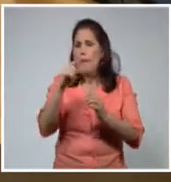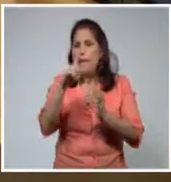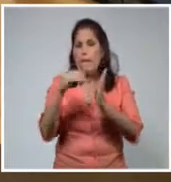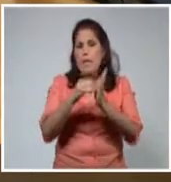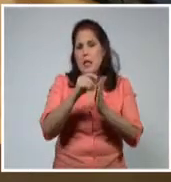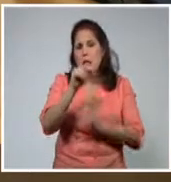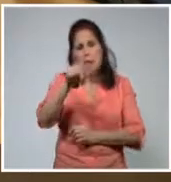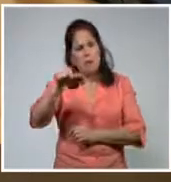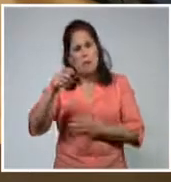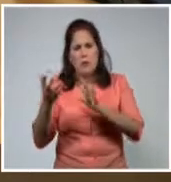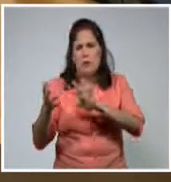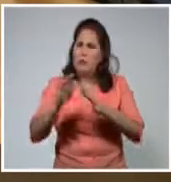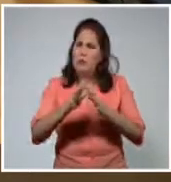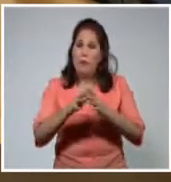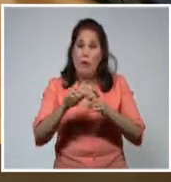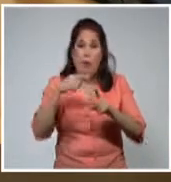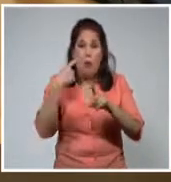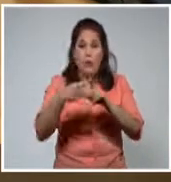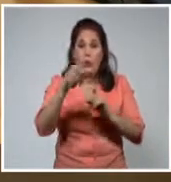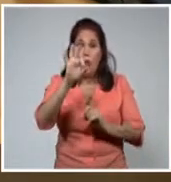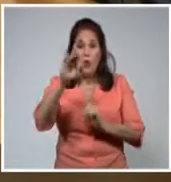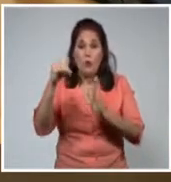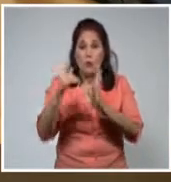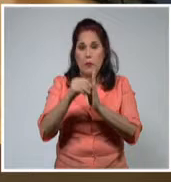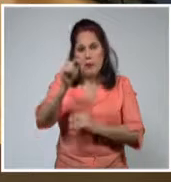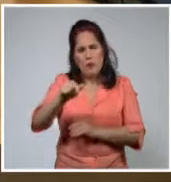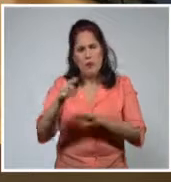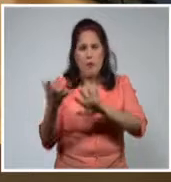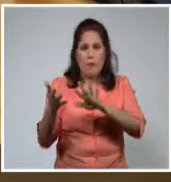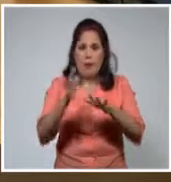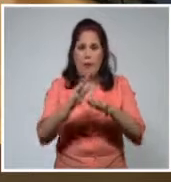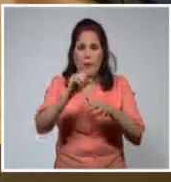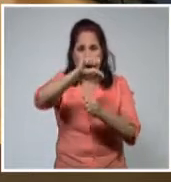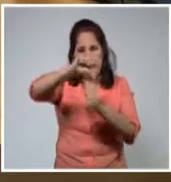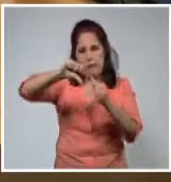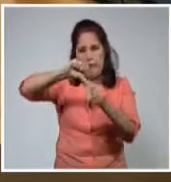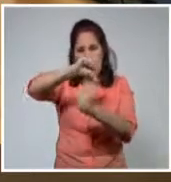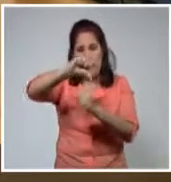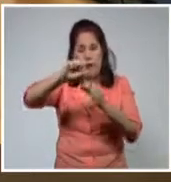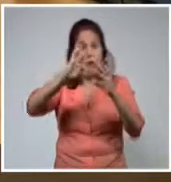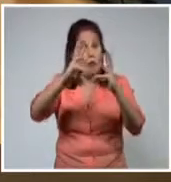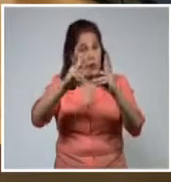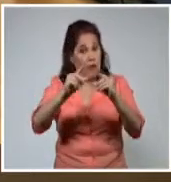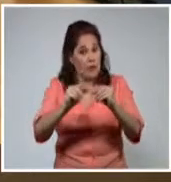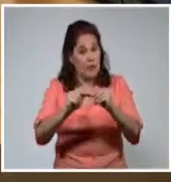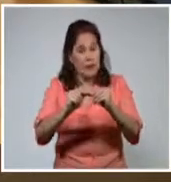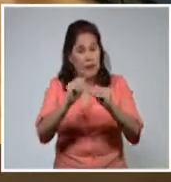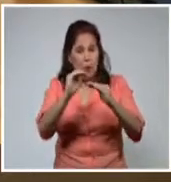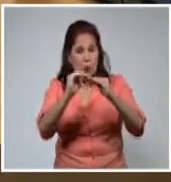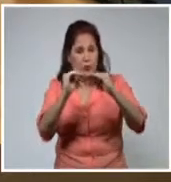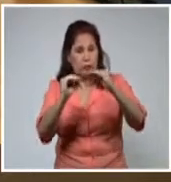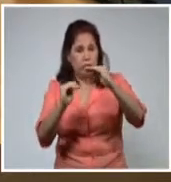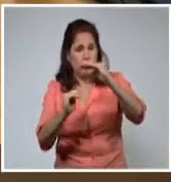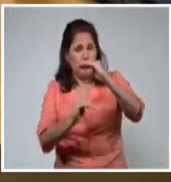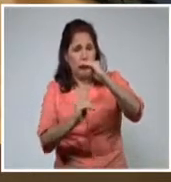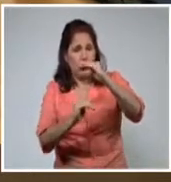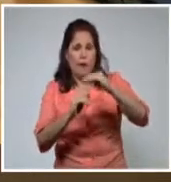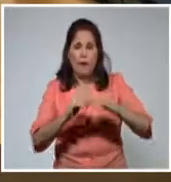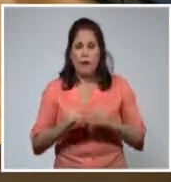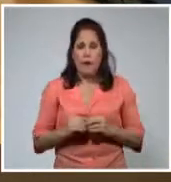y como máximo unas 8000 personas esa región. sea, era una cifra muy inferior a